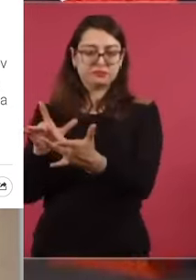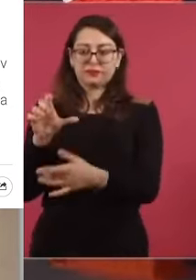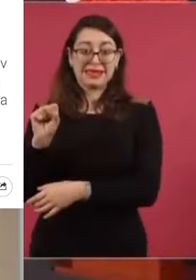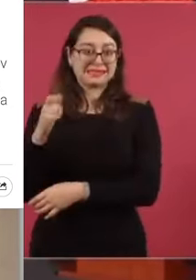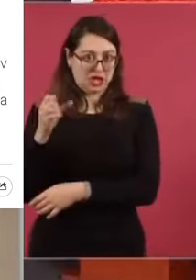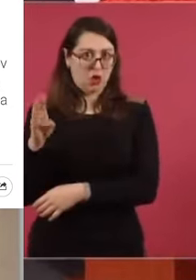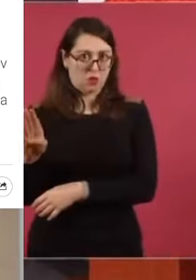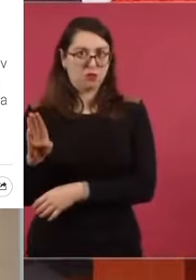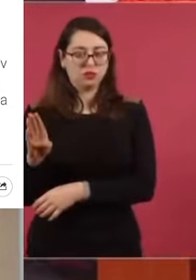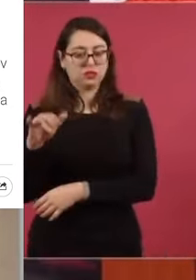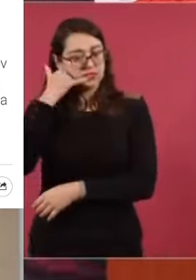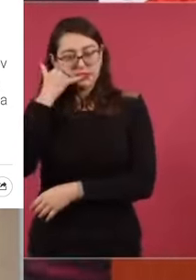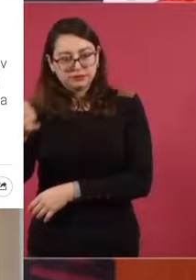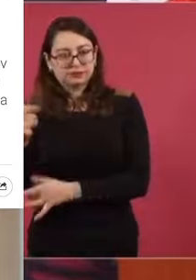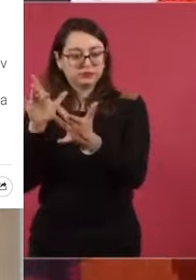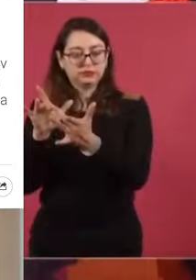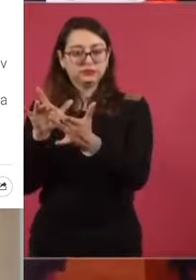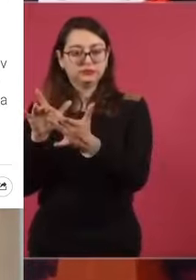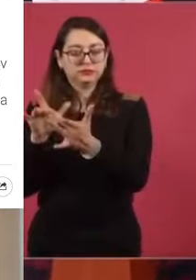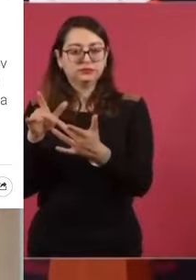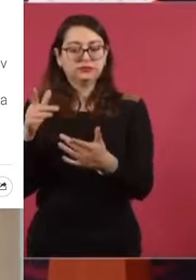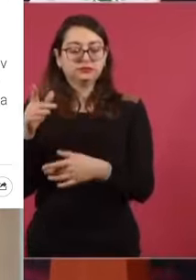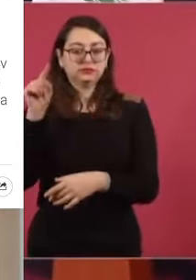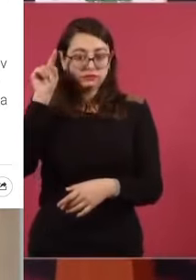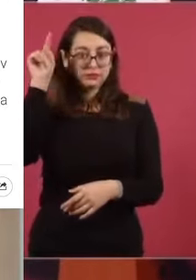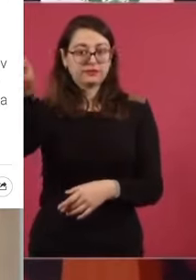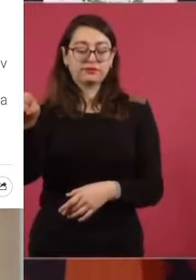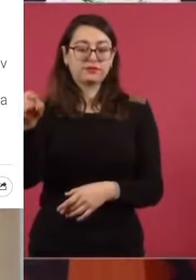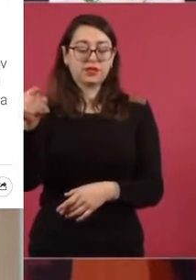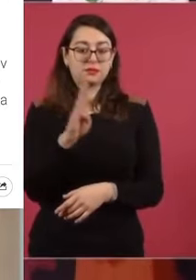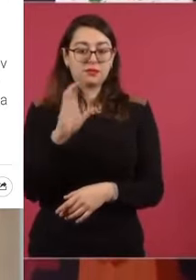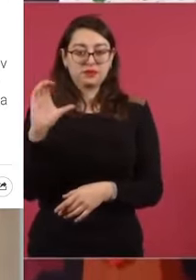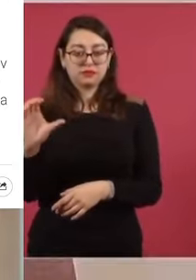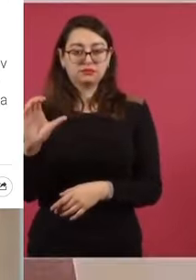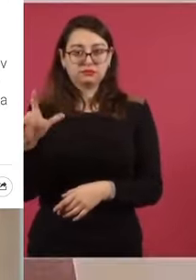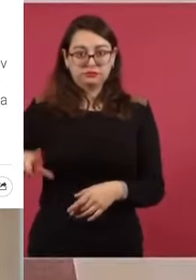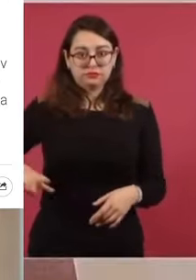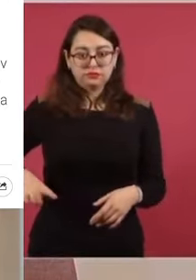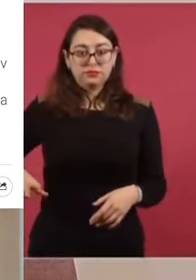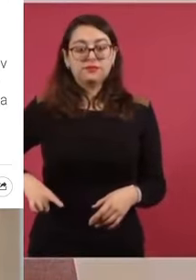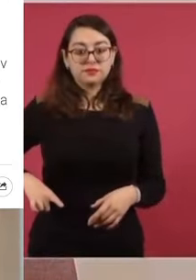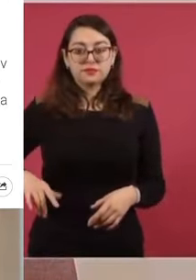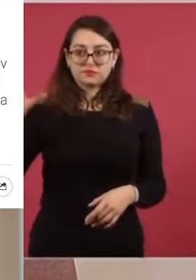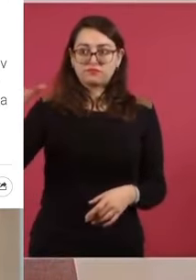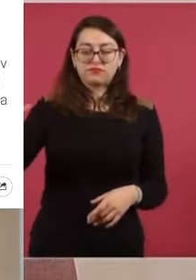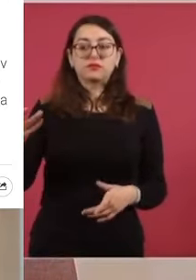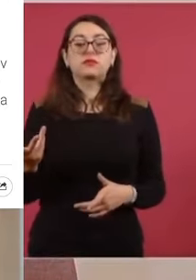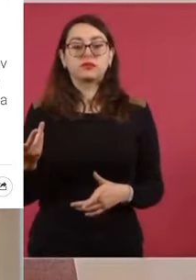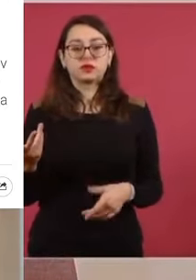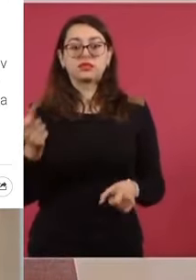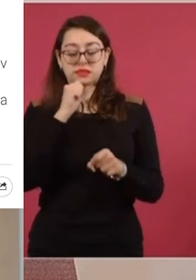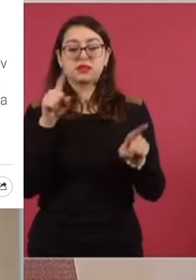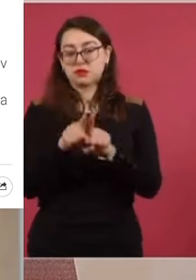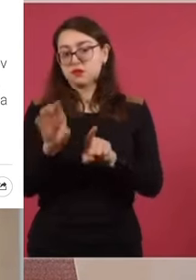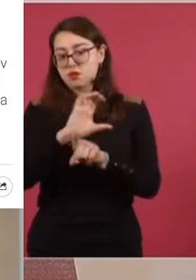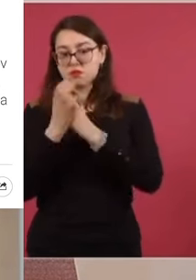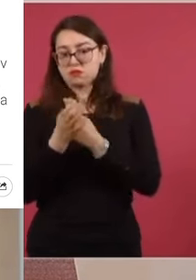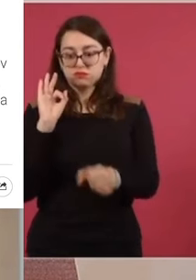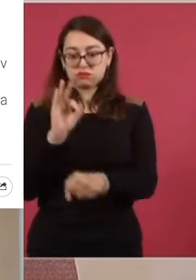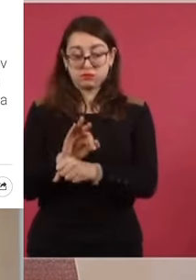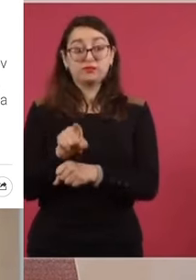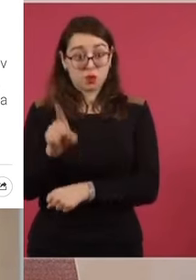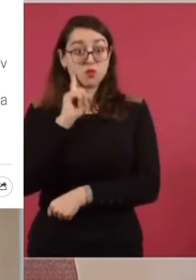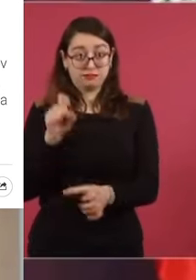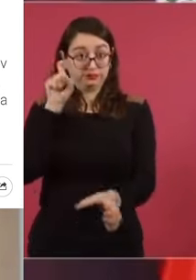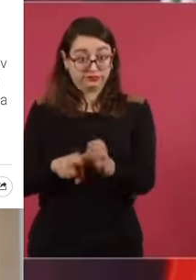Gobernación, le habló al gobierno de Baja California. Hay también un mecanismo de protección a periodistas, ella está